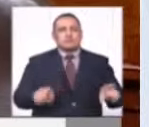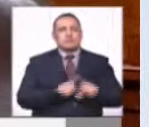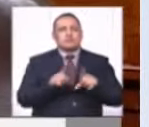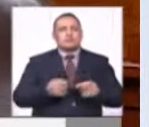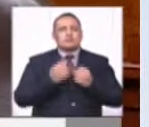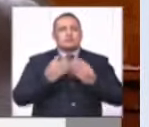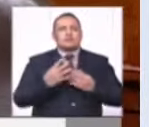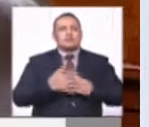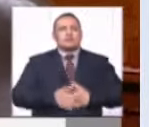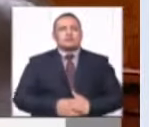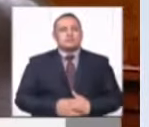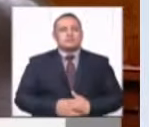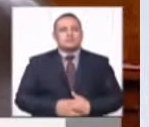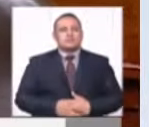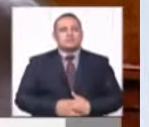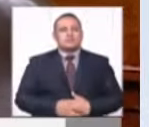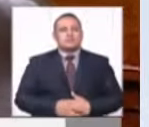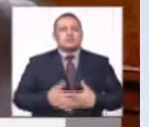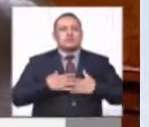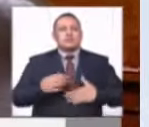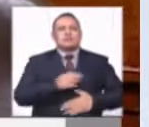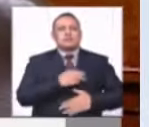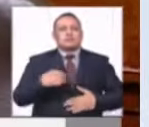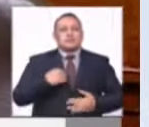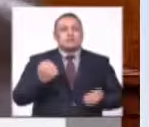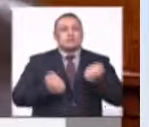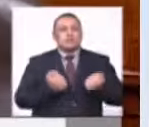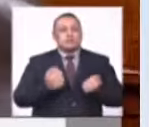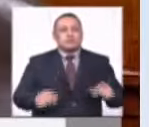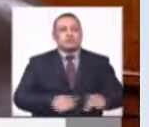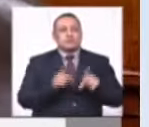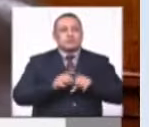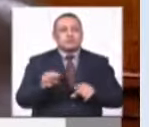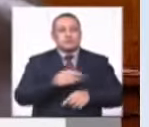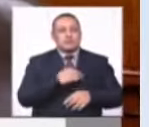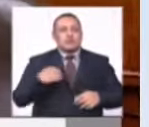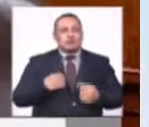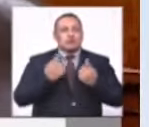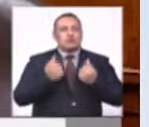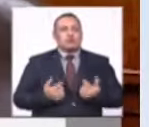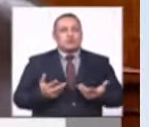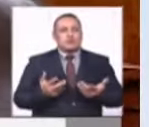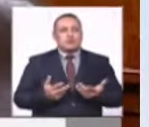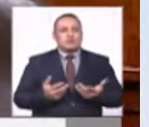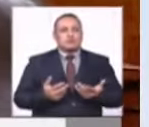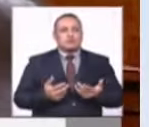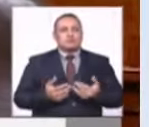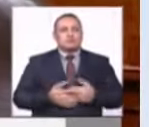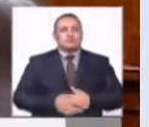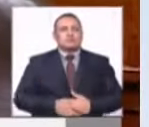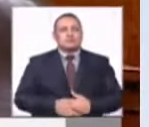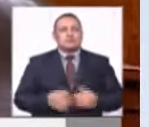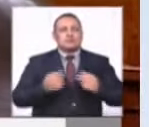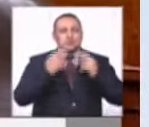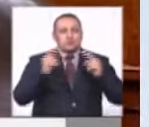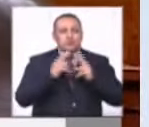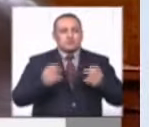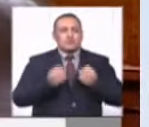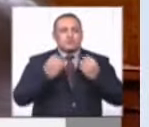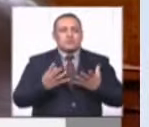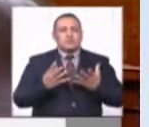Bien, el ministro de Transportes y el ministro de Economía conocen muy